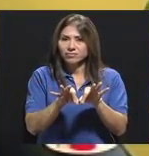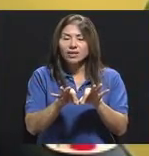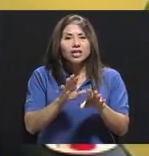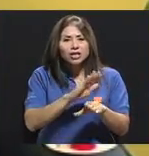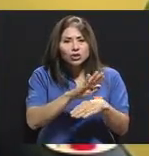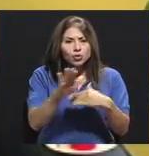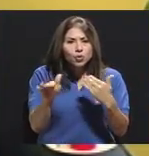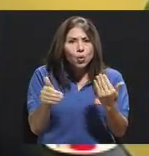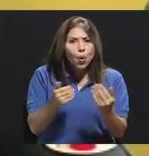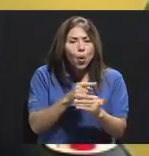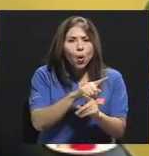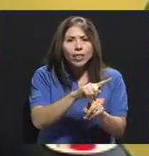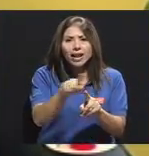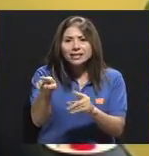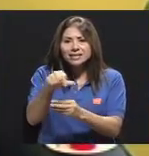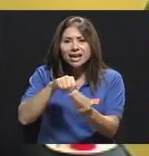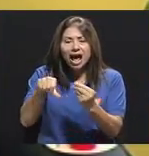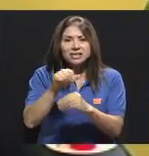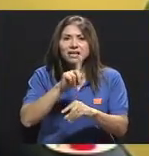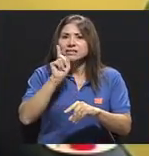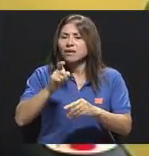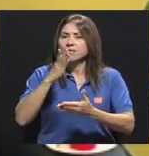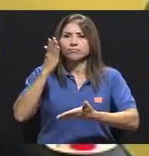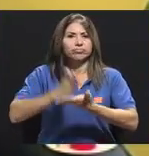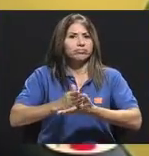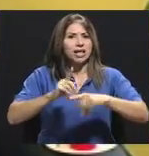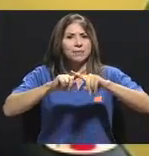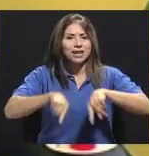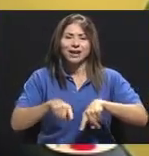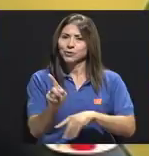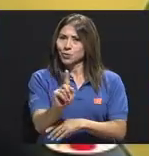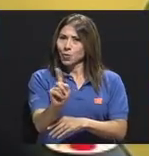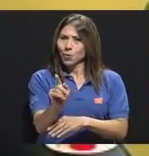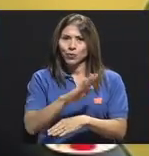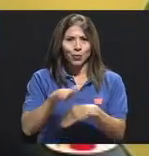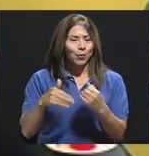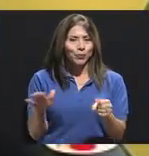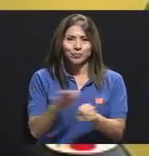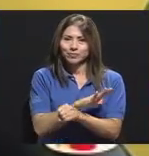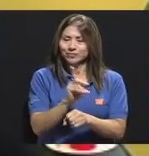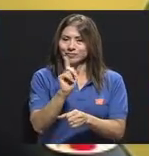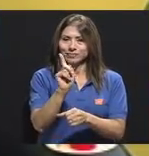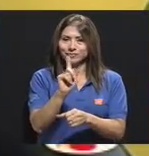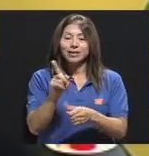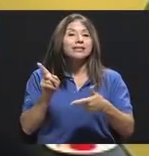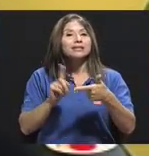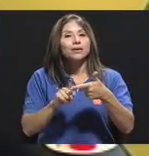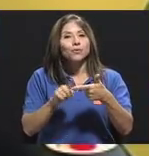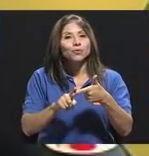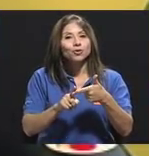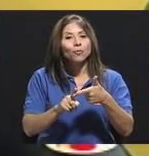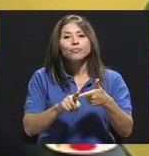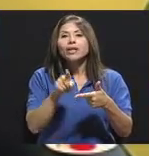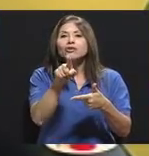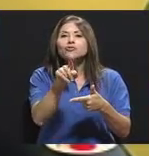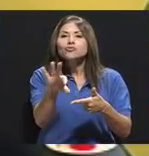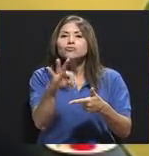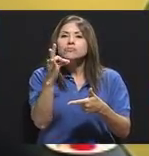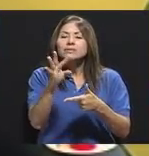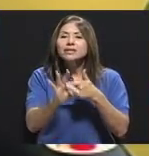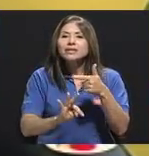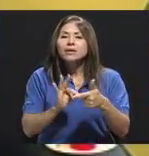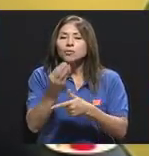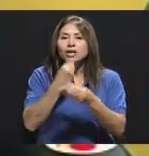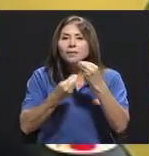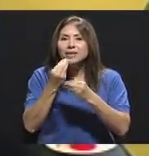hay que eliminar del todo las grasas de la dieta muy importante eh segundo que incorporemos en esa alimentación un poco un